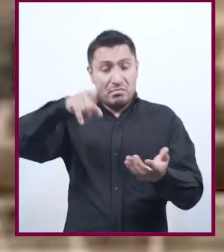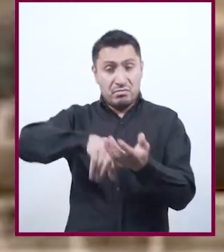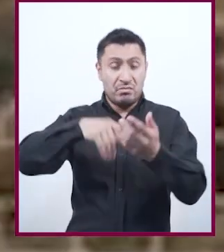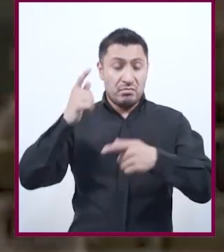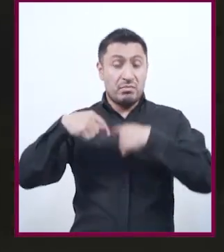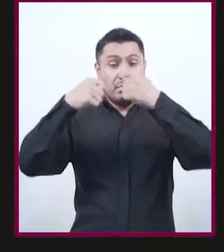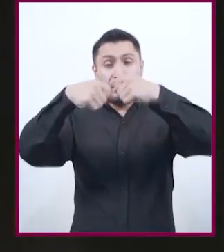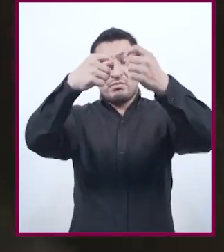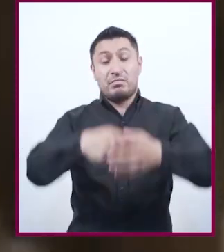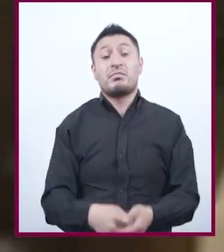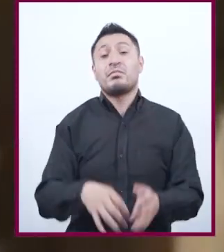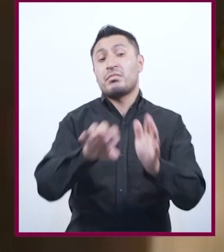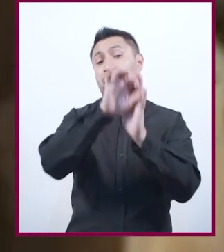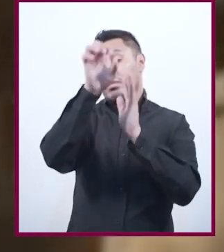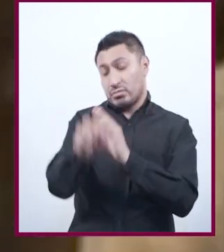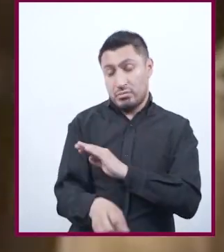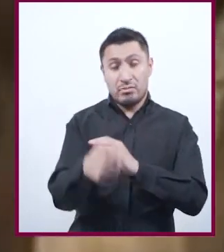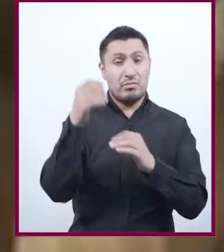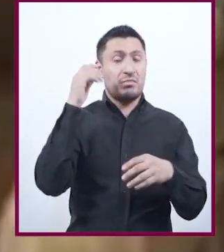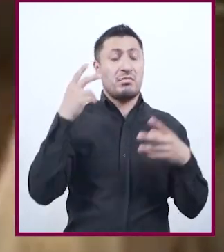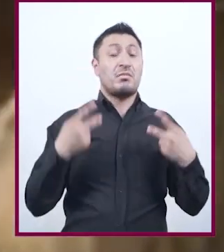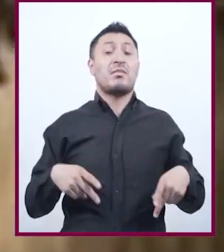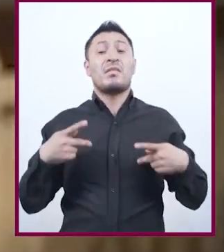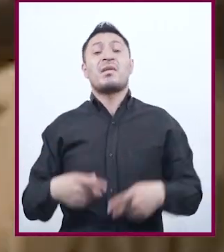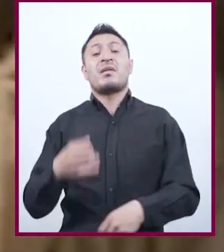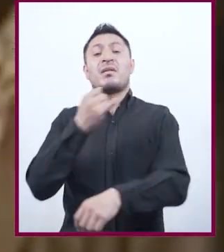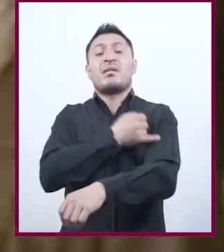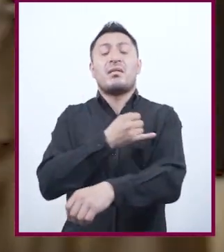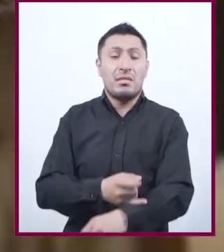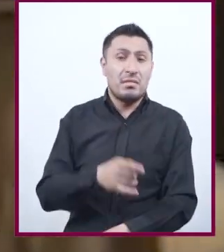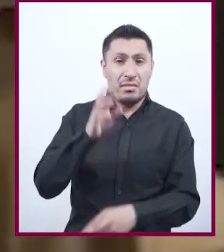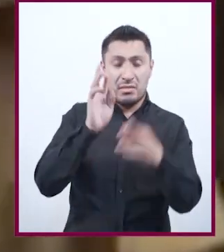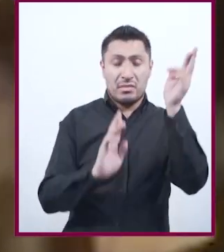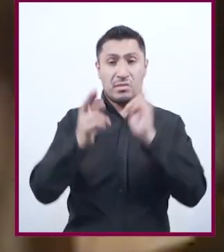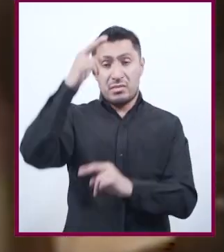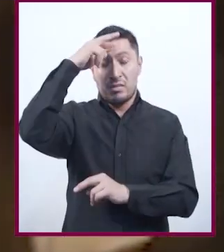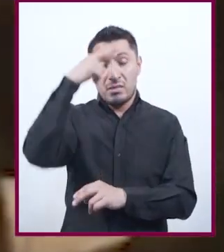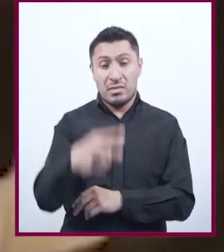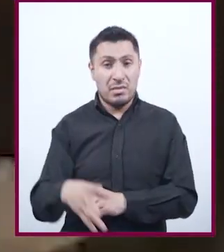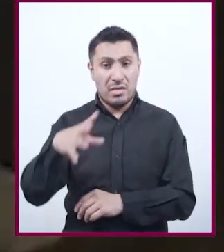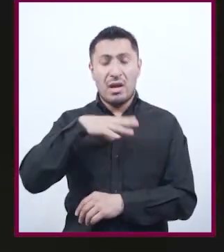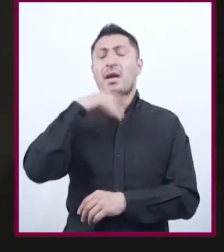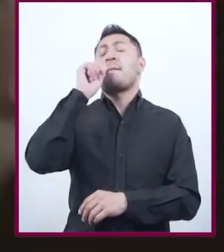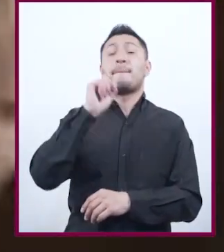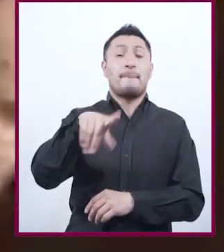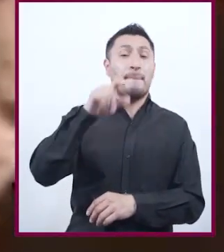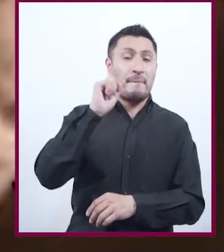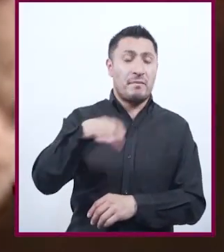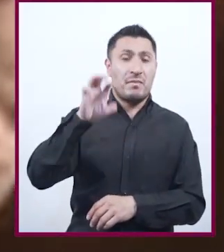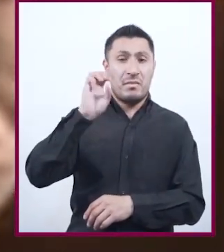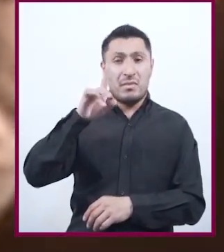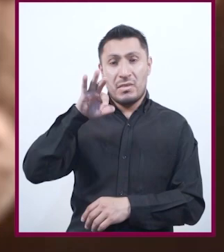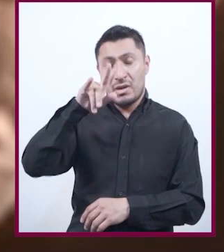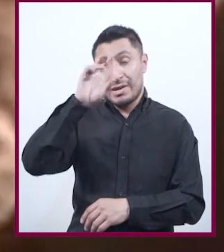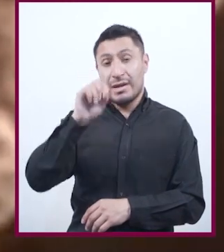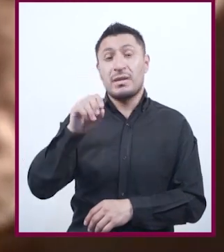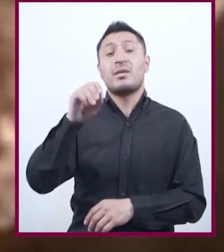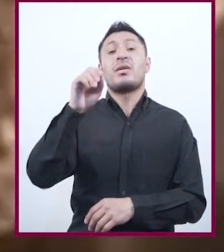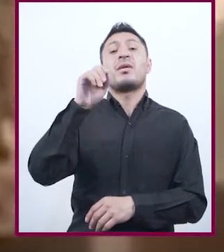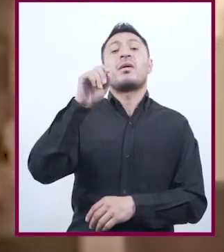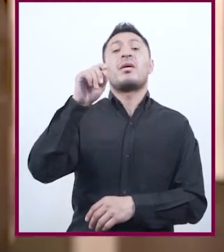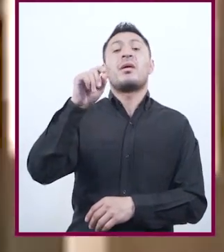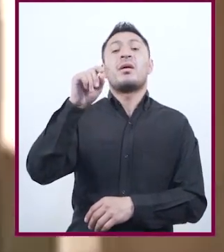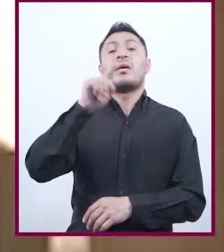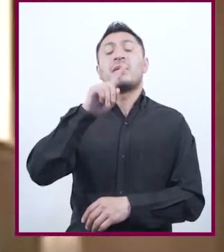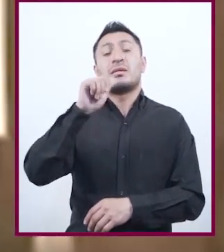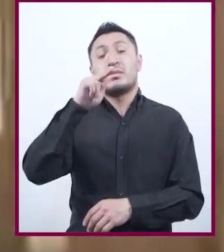habitantes de Iztapalapa, en la Revolución Mexicana, el mismísimo Emiliano Zapata prestó sus caballos para que no se interrumpiera la pasión